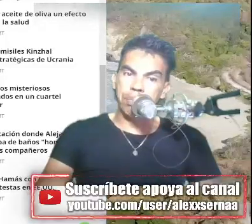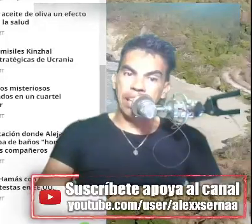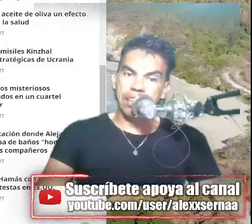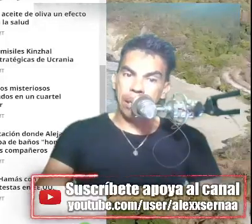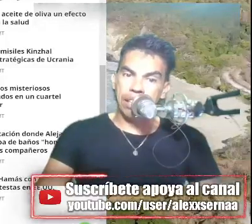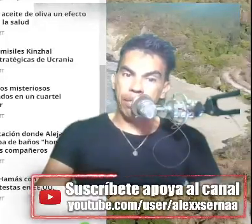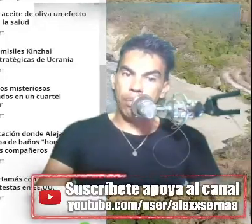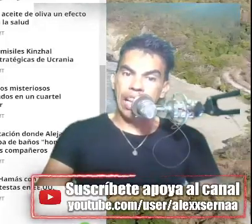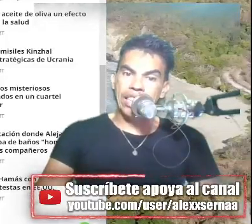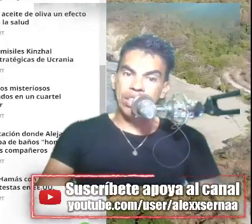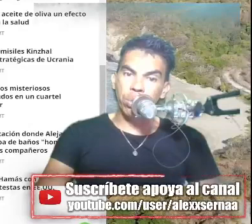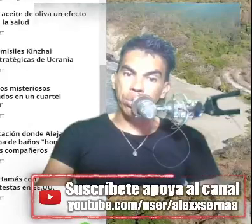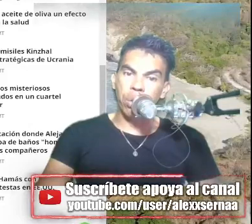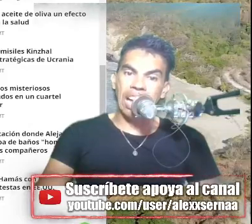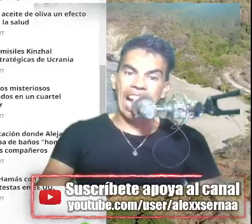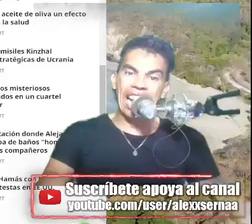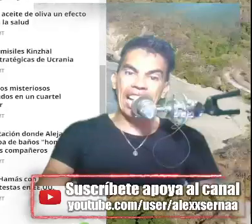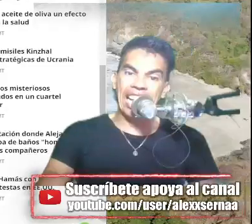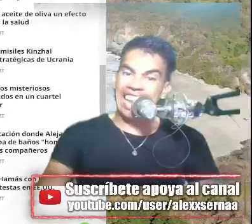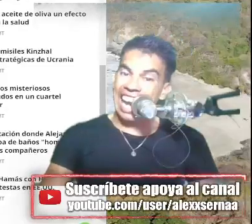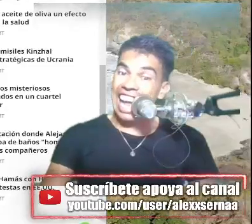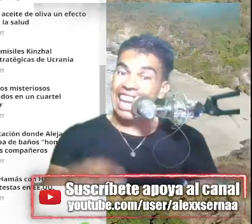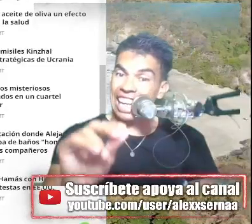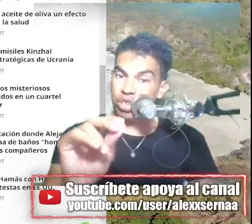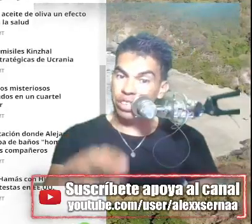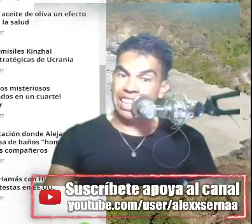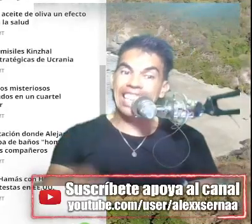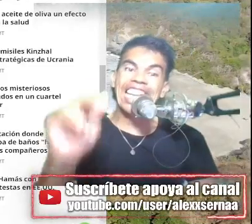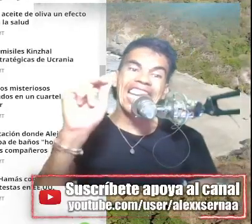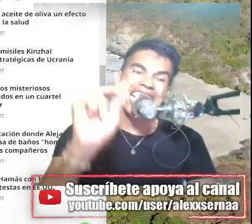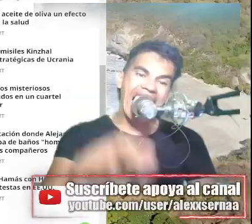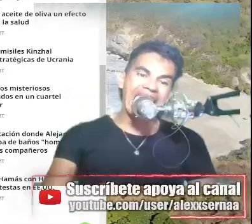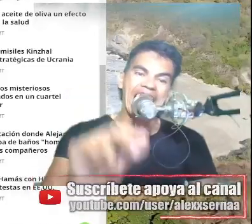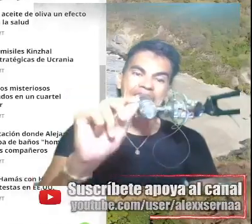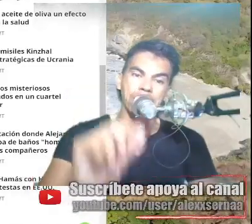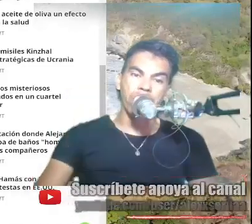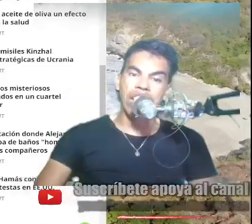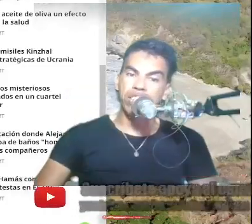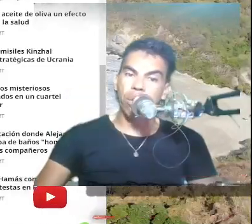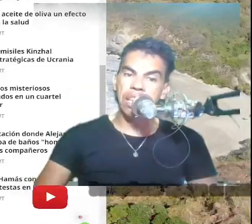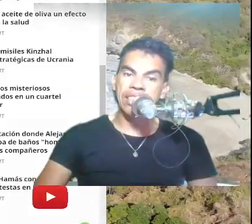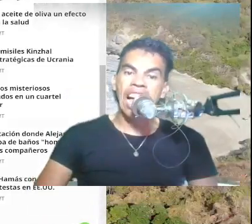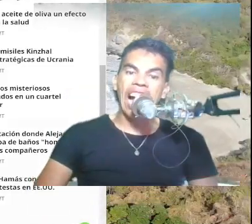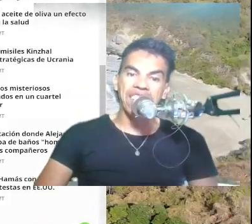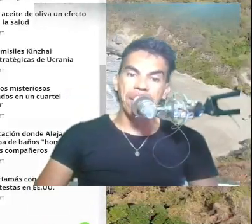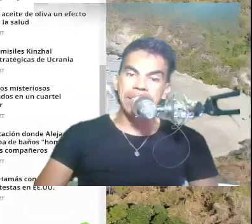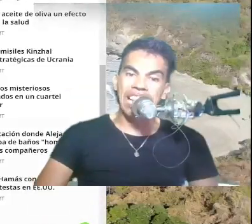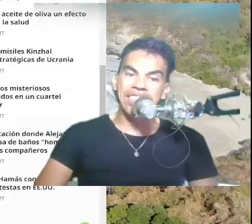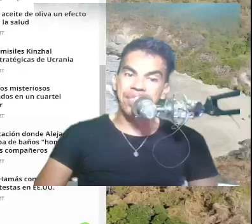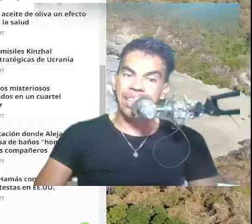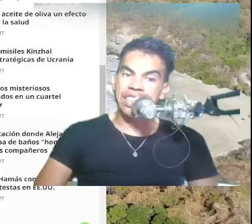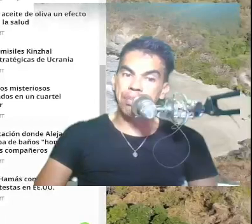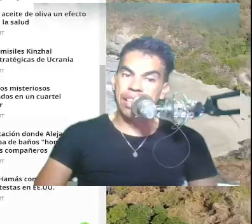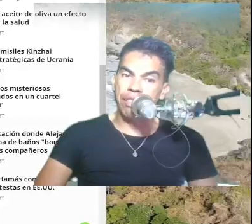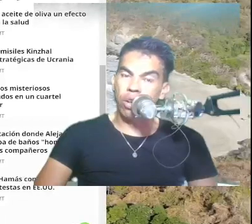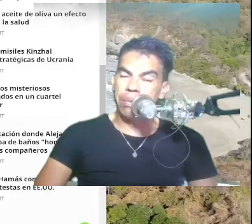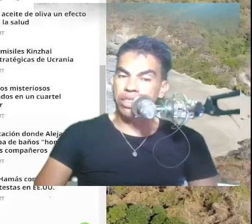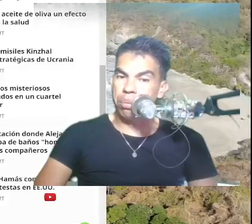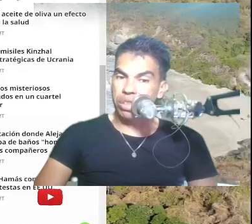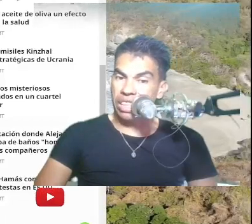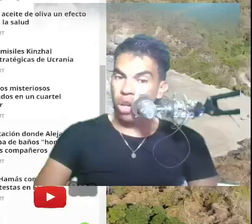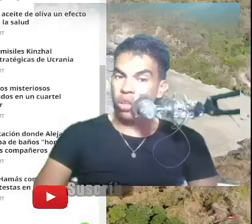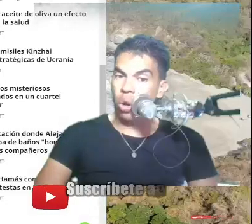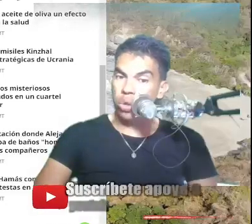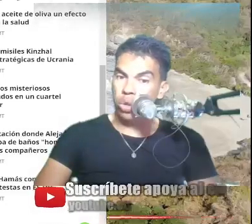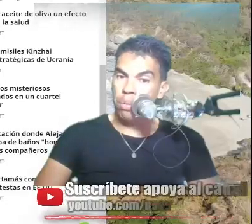contenidos para esta plataforma en discurso Cala Cala en la sociedad y cala en las mujeres jóvenes a través de las diferentes plataformas